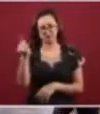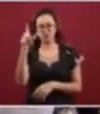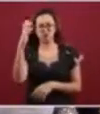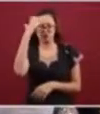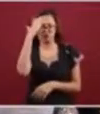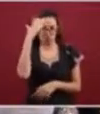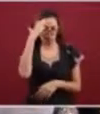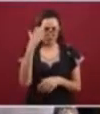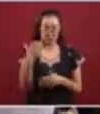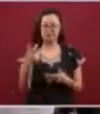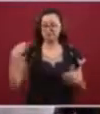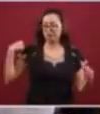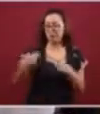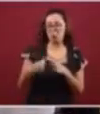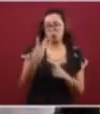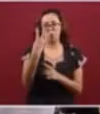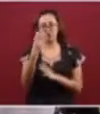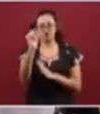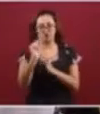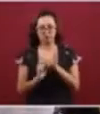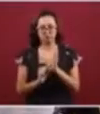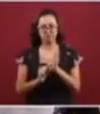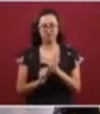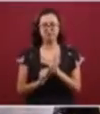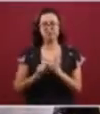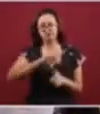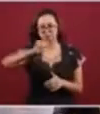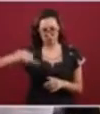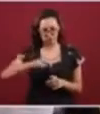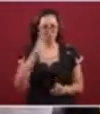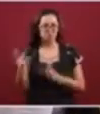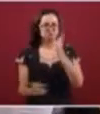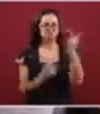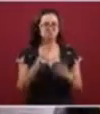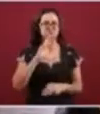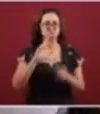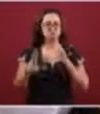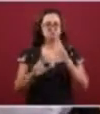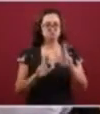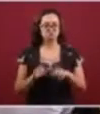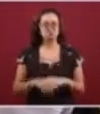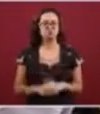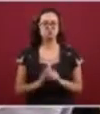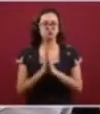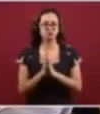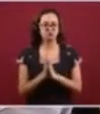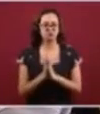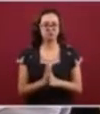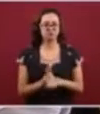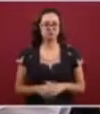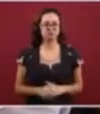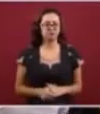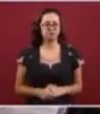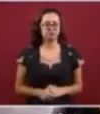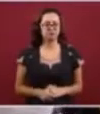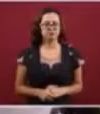lo que llevamos hecho en estos 4 meses, antes de pasar a las preguntas y respuestas. Por favor.